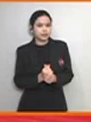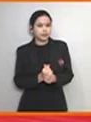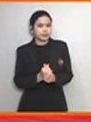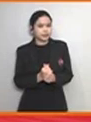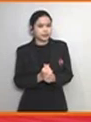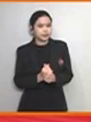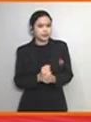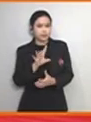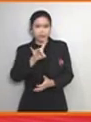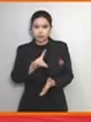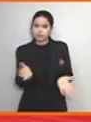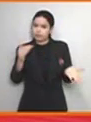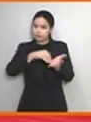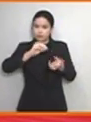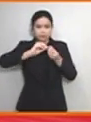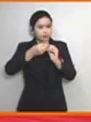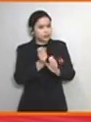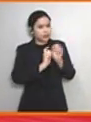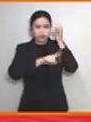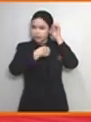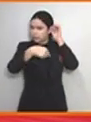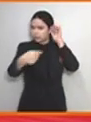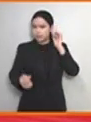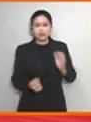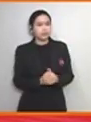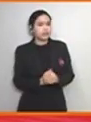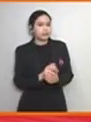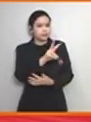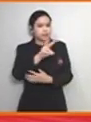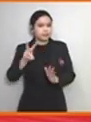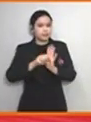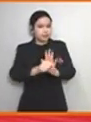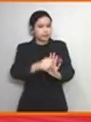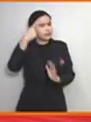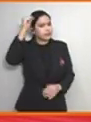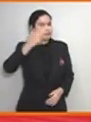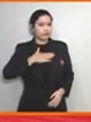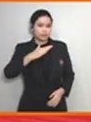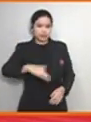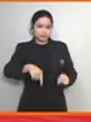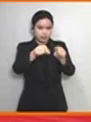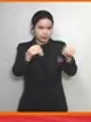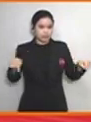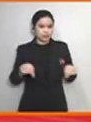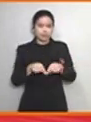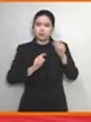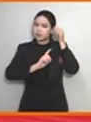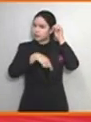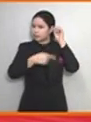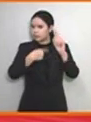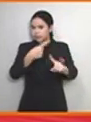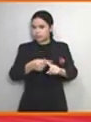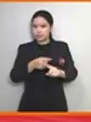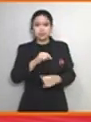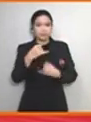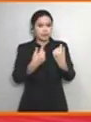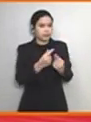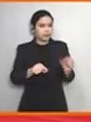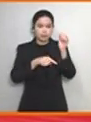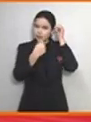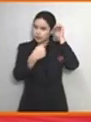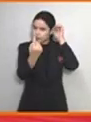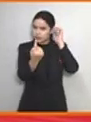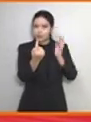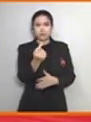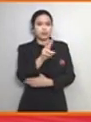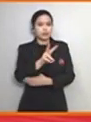porque este es el 8. El número favorecido para la diaria es el 22, con su símbolo de sueños ataúd. Para Multi X jugada gratis y para más